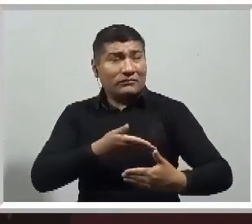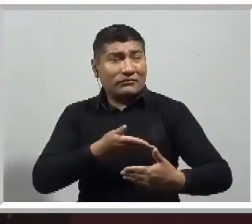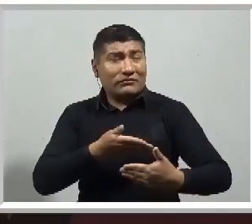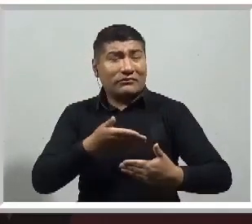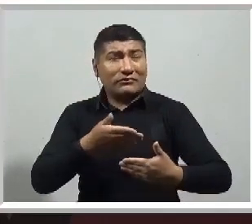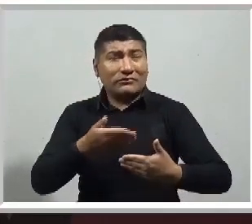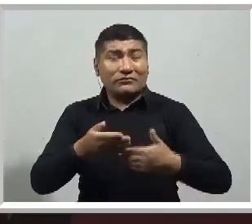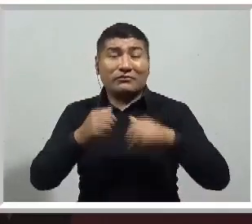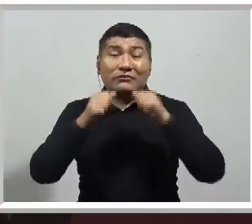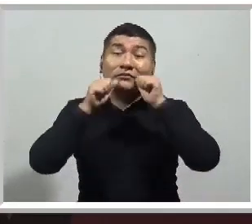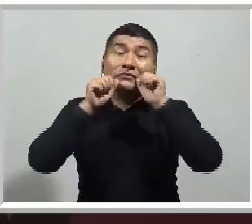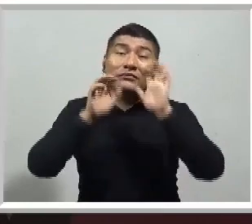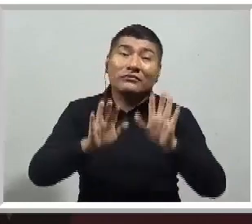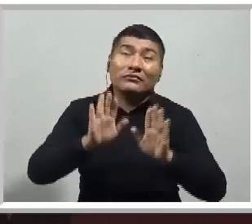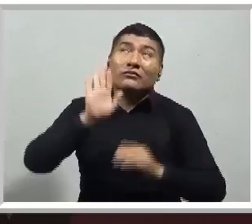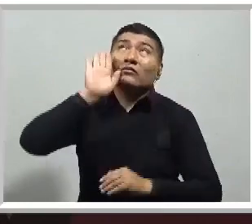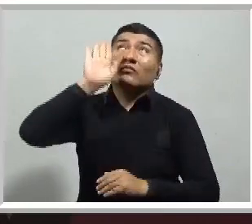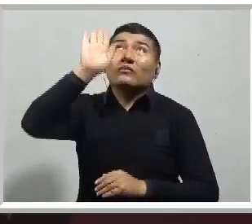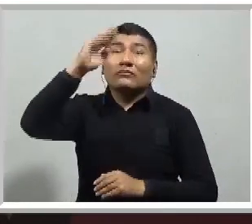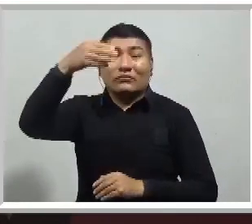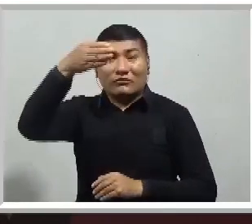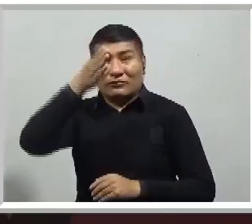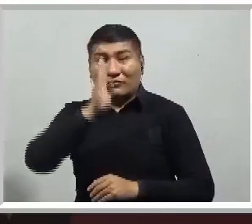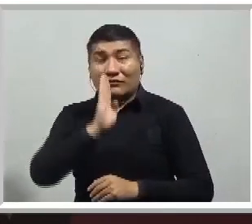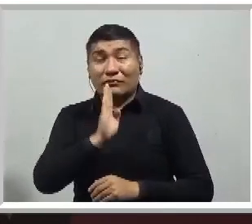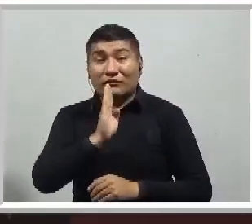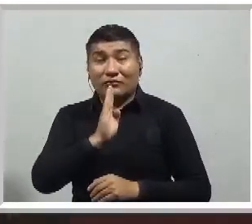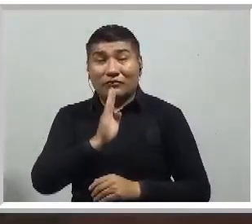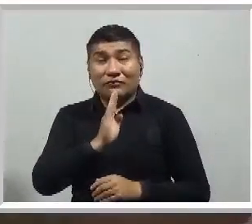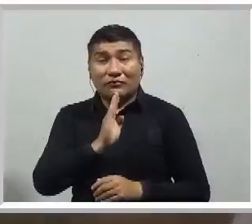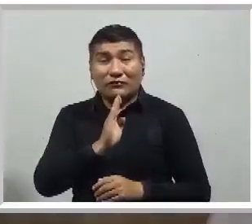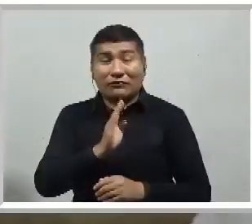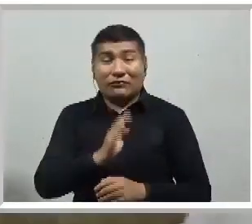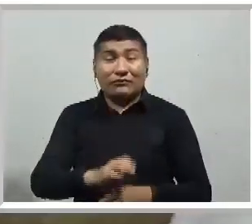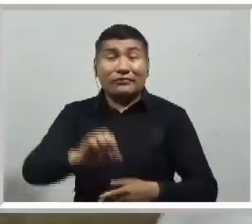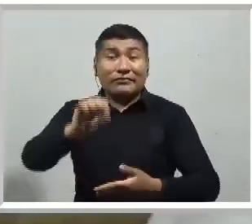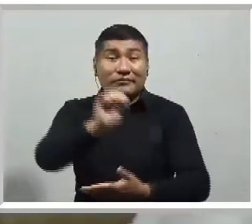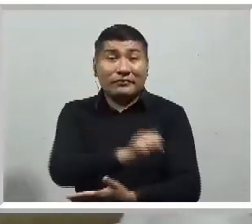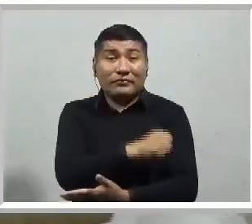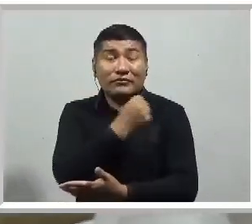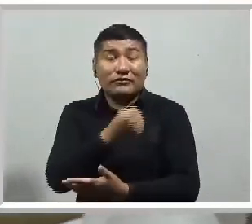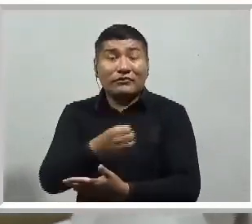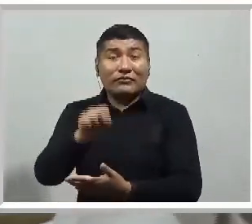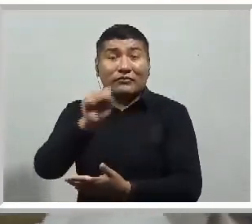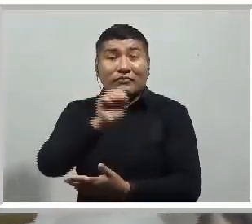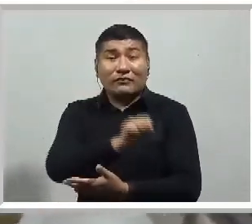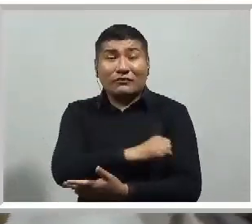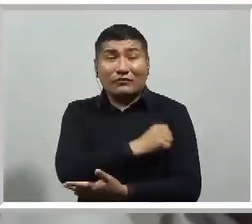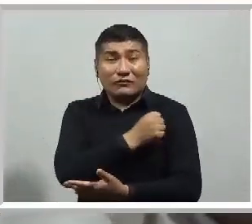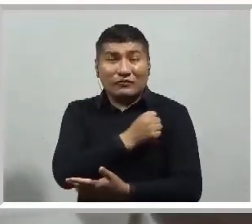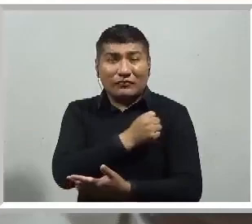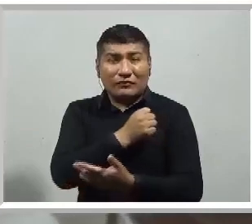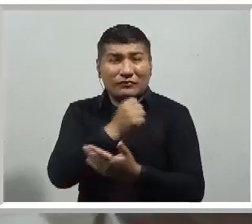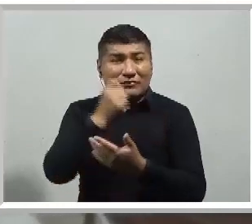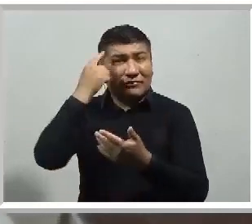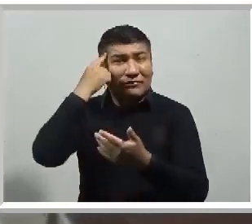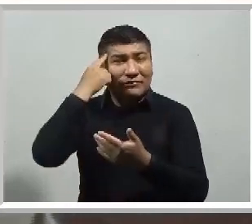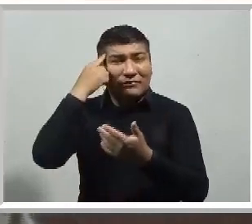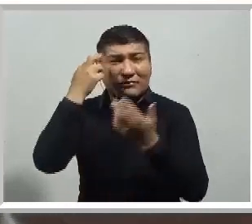que son una bendición de Dios. El Salmo nos hace